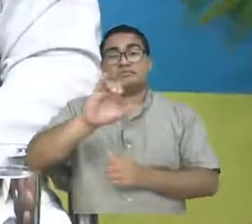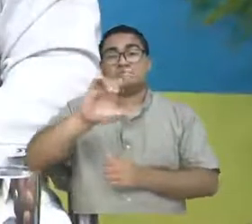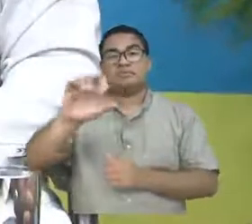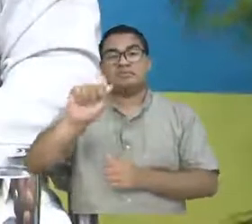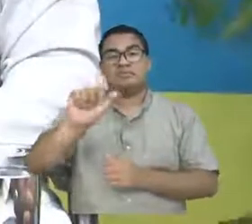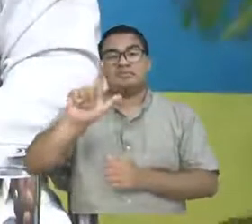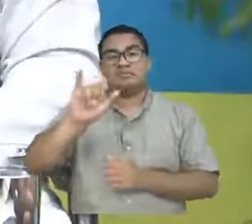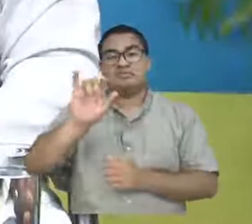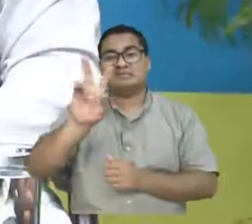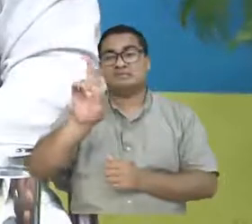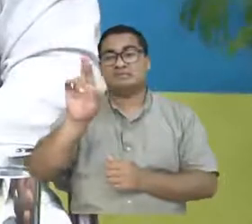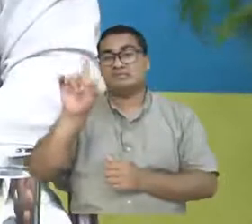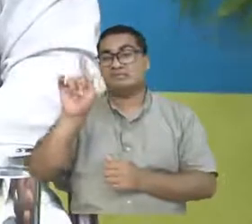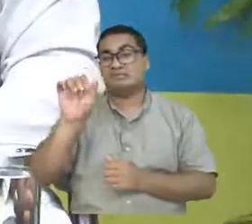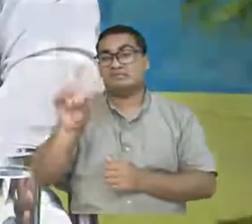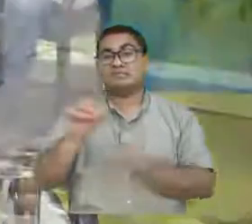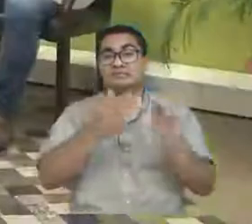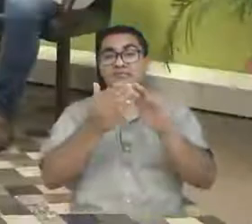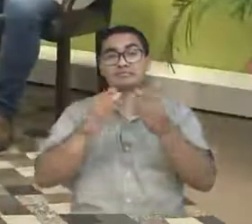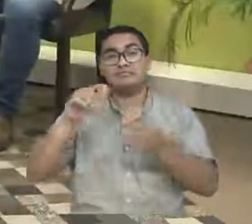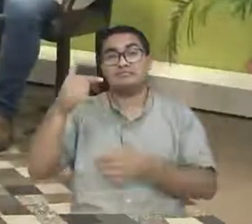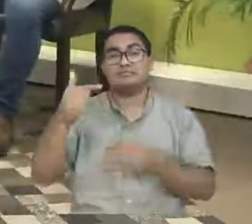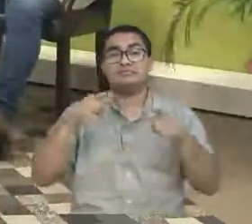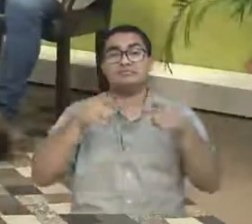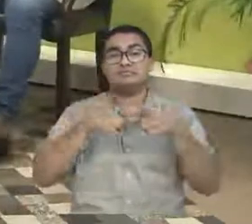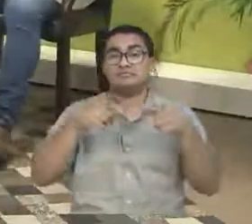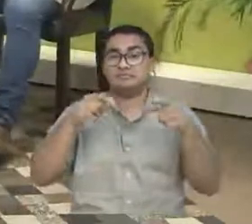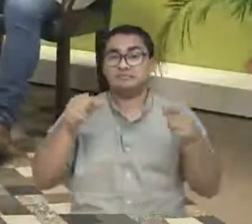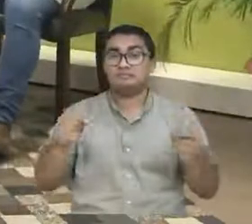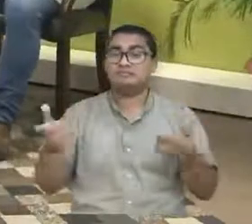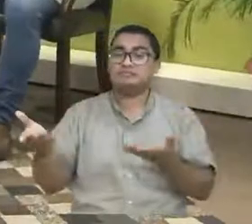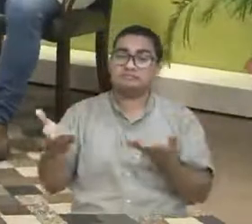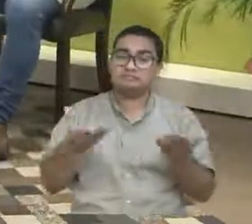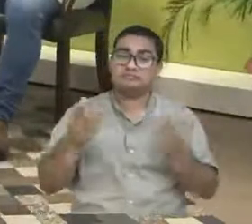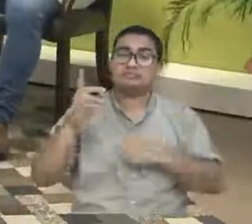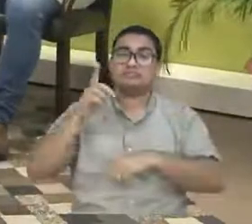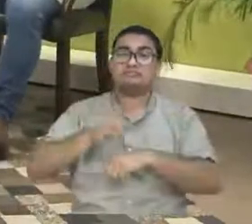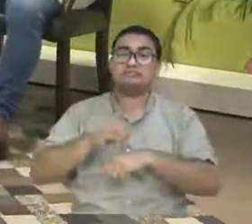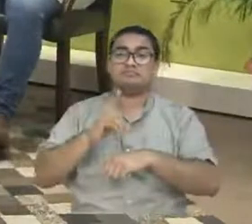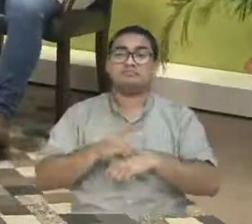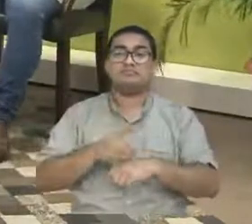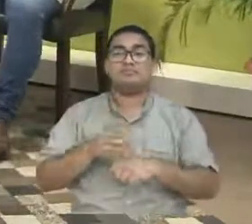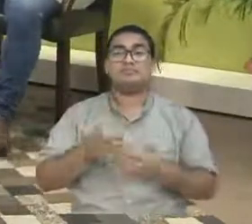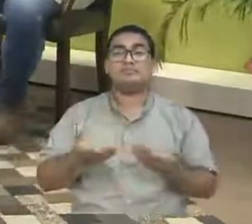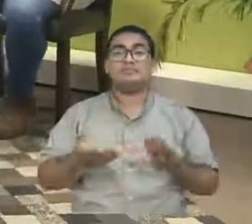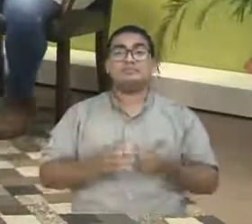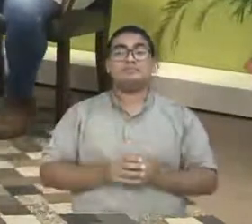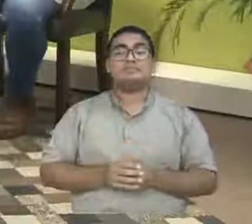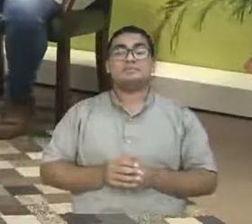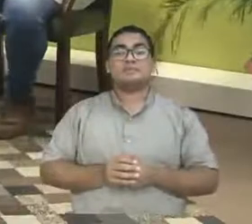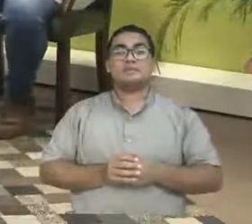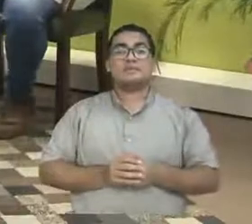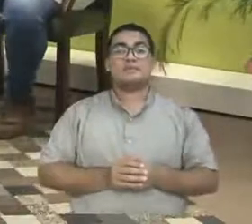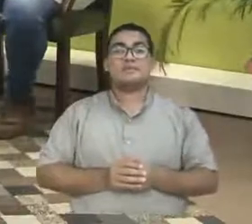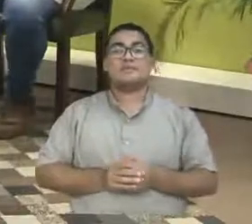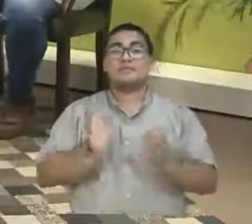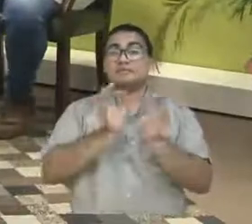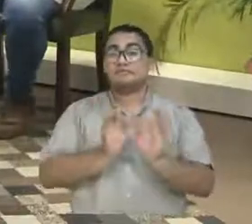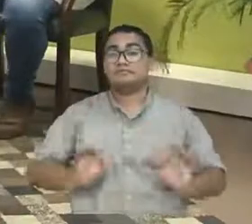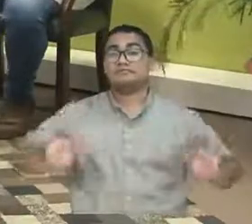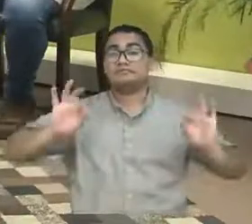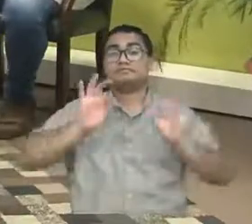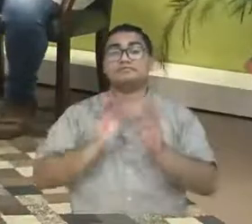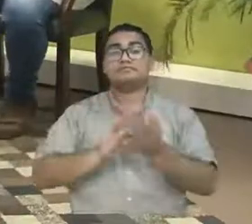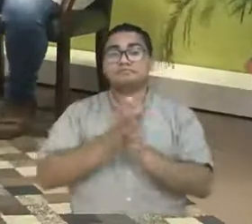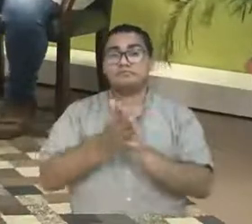número 7 de Managua. Bienvenido, doctor. No, gracias. Mucho gusto, aquí. Un placer mucho tenerlo gusto. Nuevamente. Así es. Bueno, la importancia de la lavada de manos es que